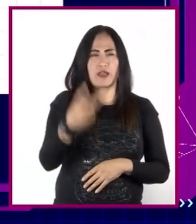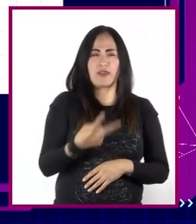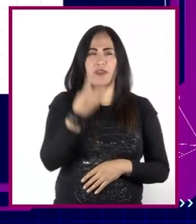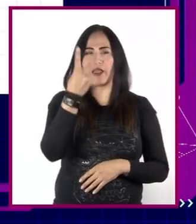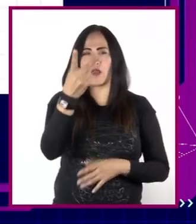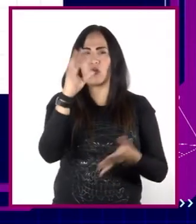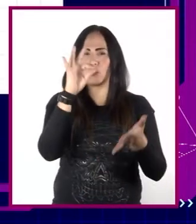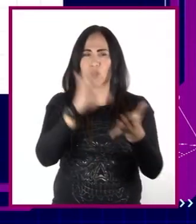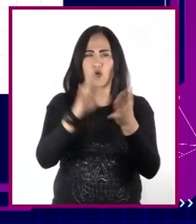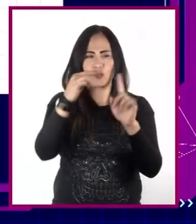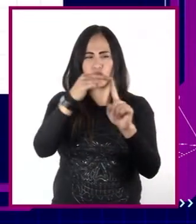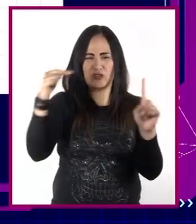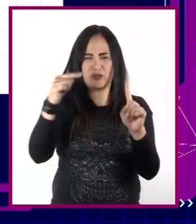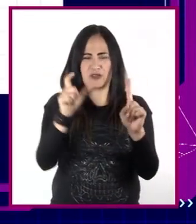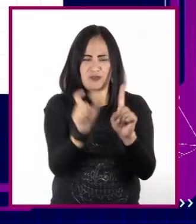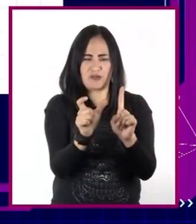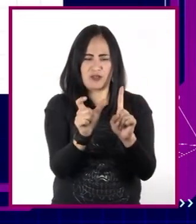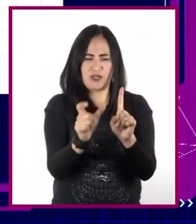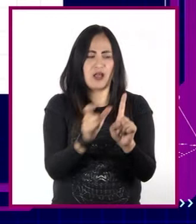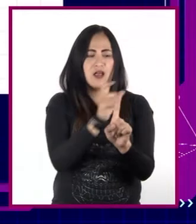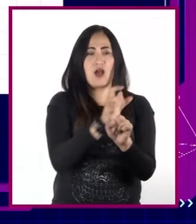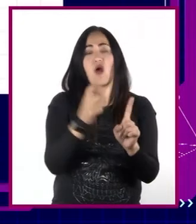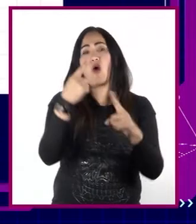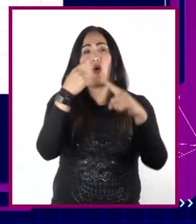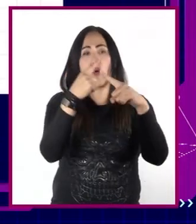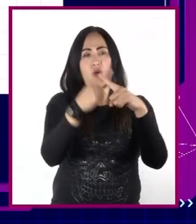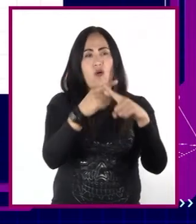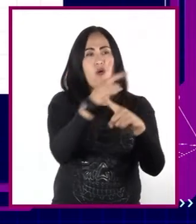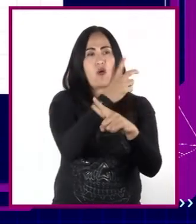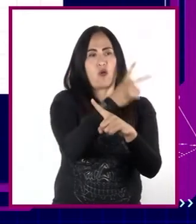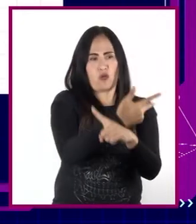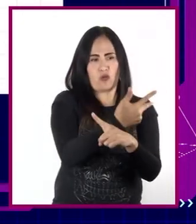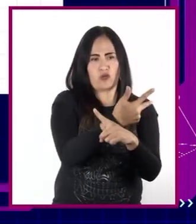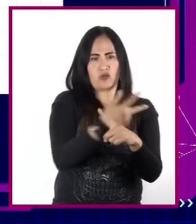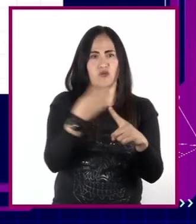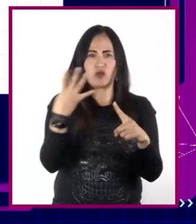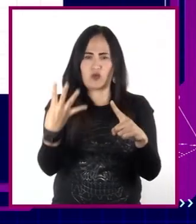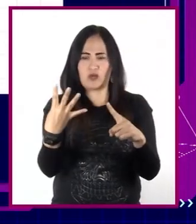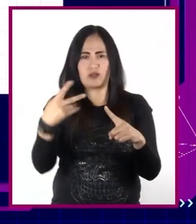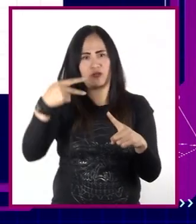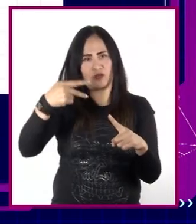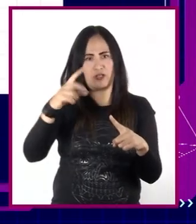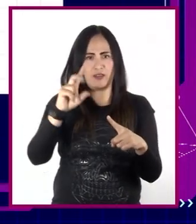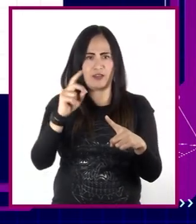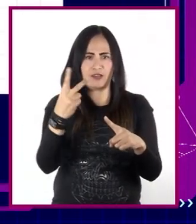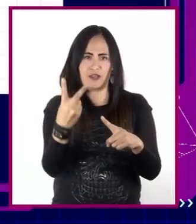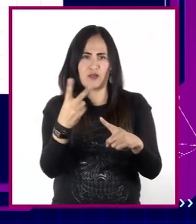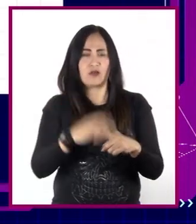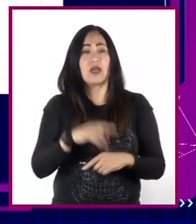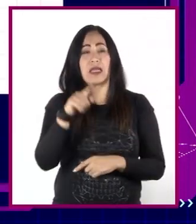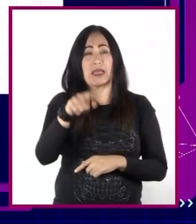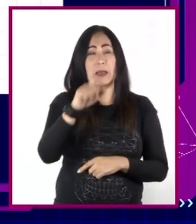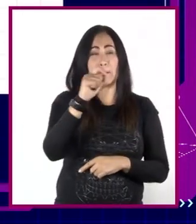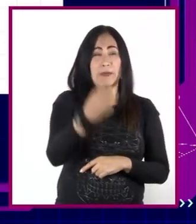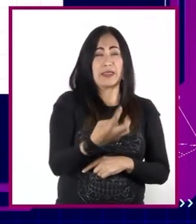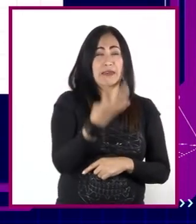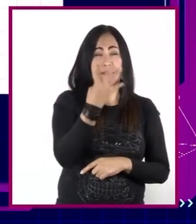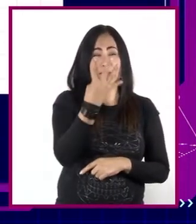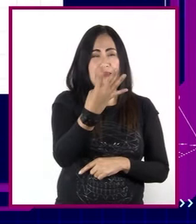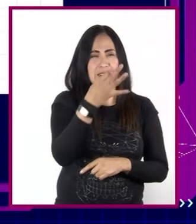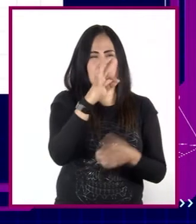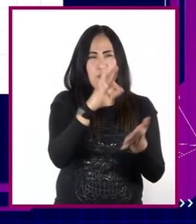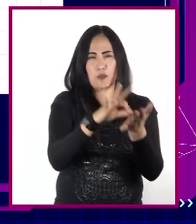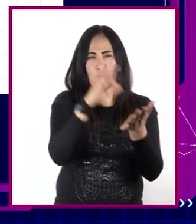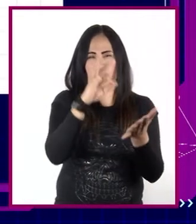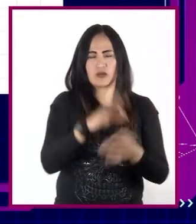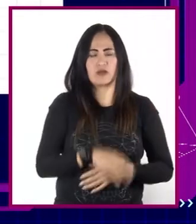para repartir, porque 8 por 4 nos da 32. Pero Mateo solo tiene 23 puntos,